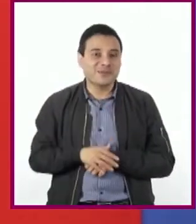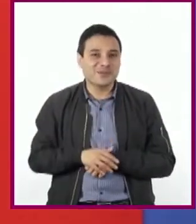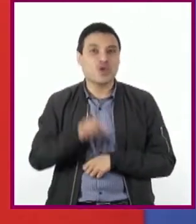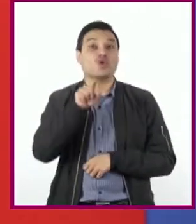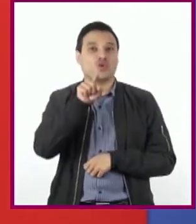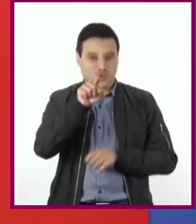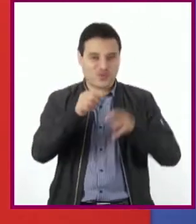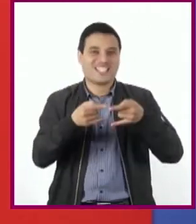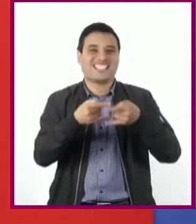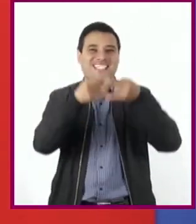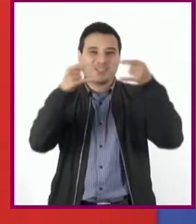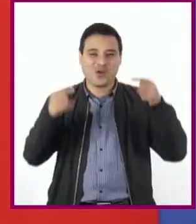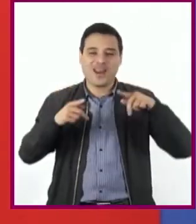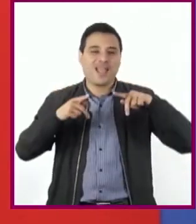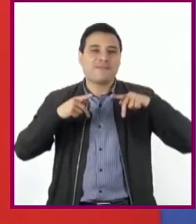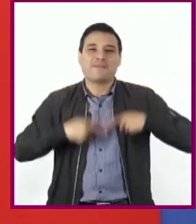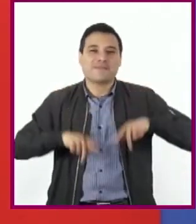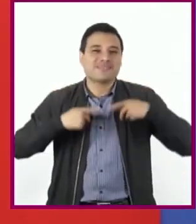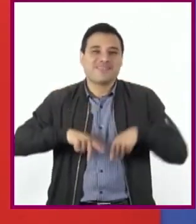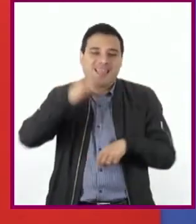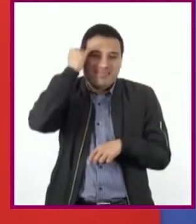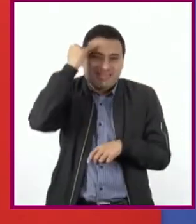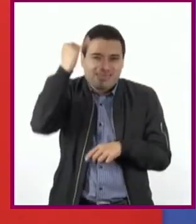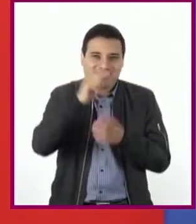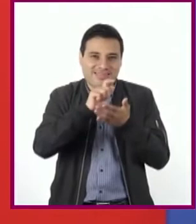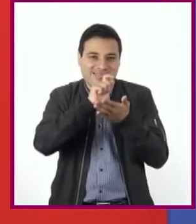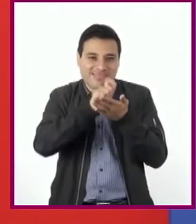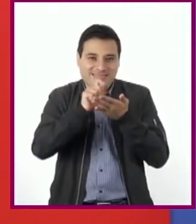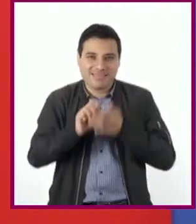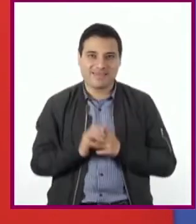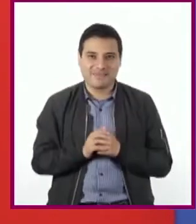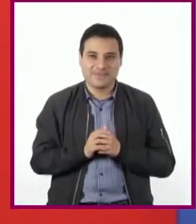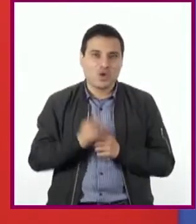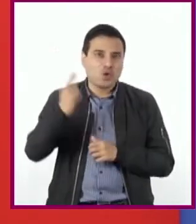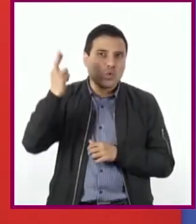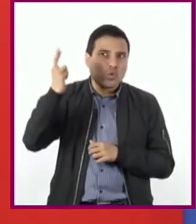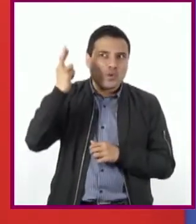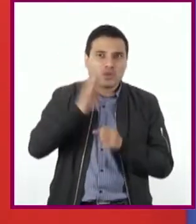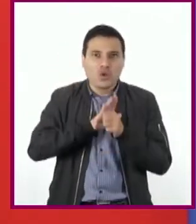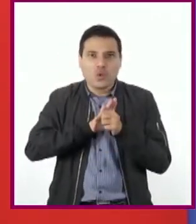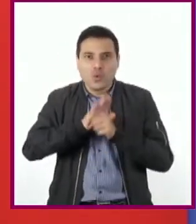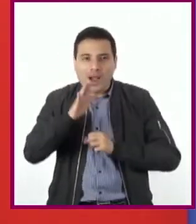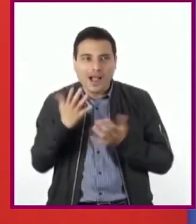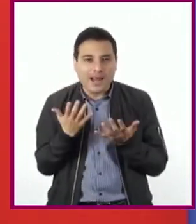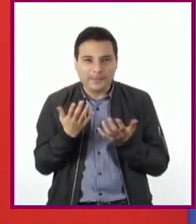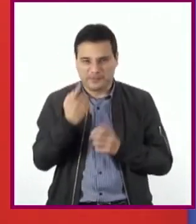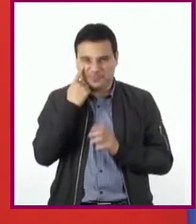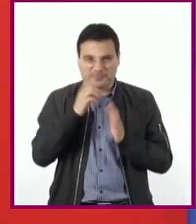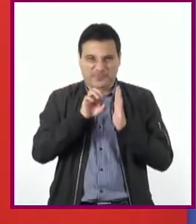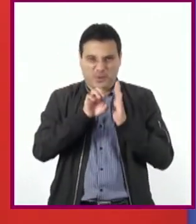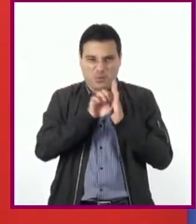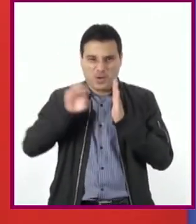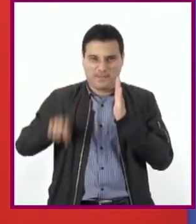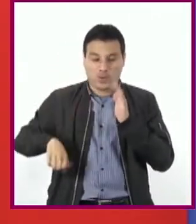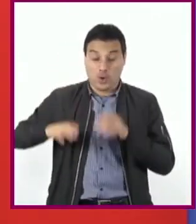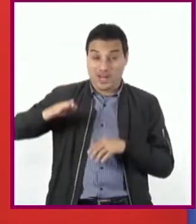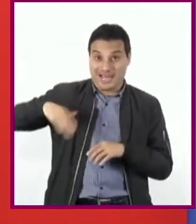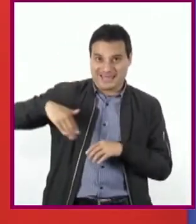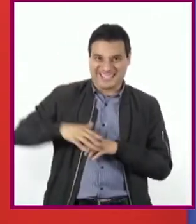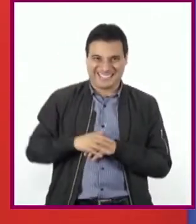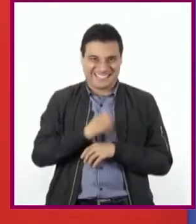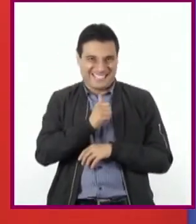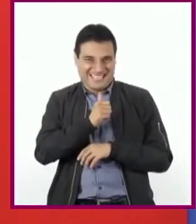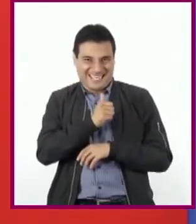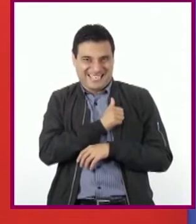con sus personajes y exploren el sonido que podría existir en ella. Por ejemplo, en la historia de Ángela, me imagino que